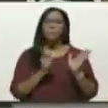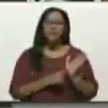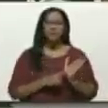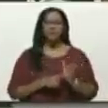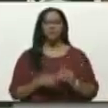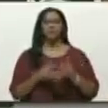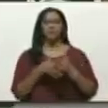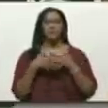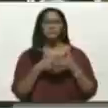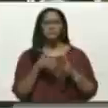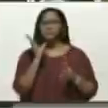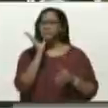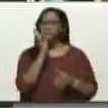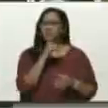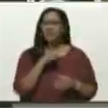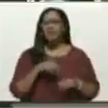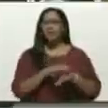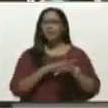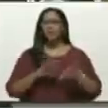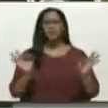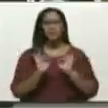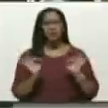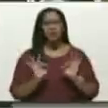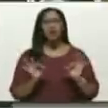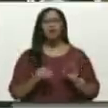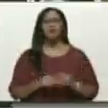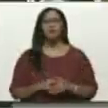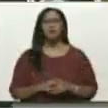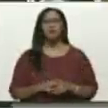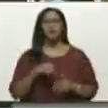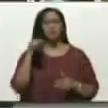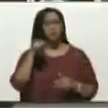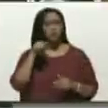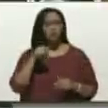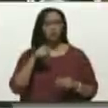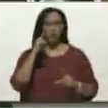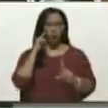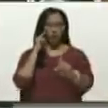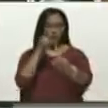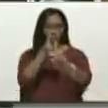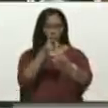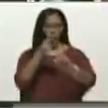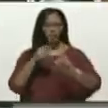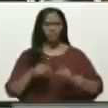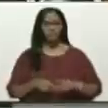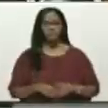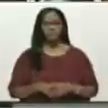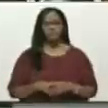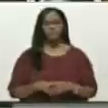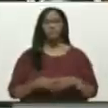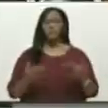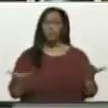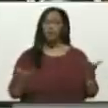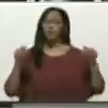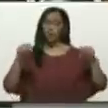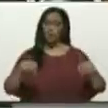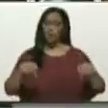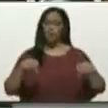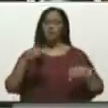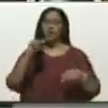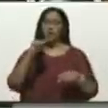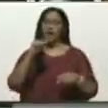tiene compasión de nada. Son sus objetivos. Son sus objetivos. Por eso hoy, Alex